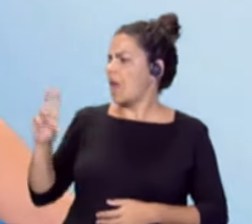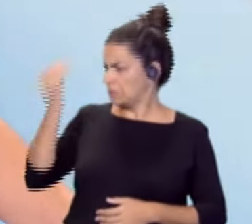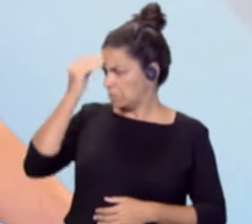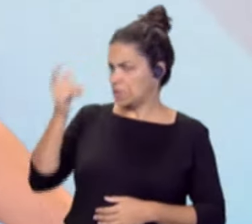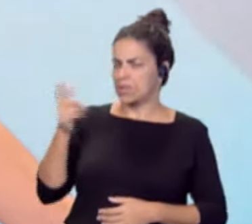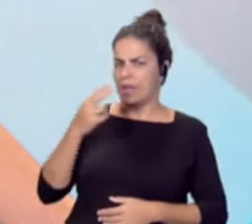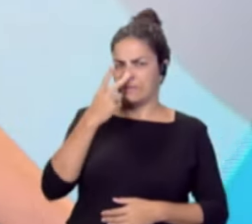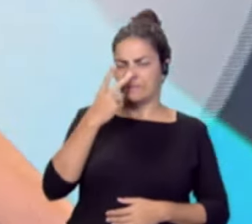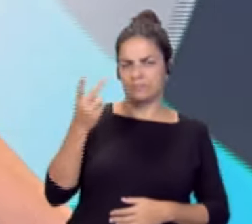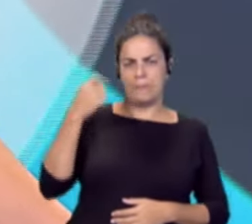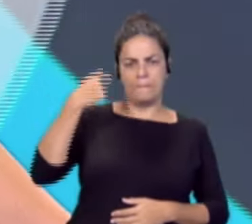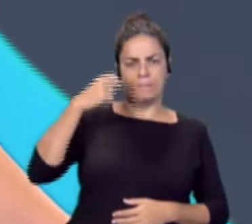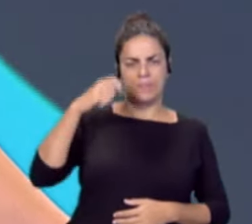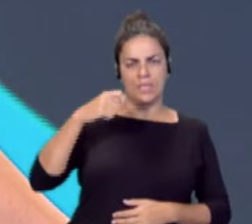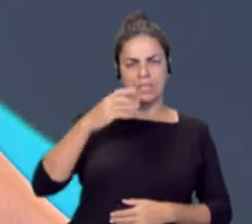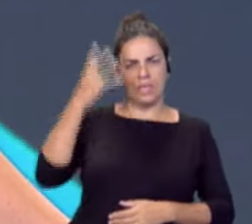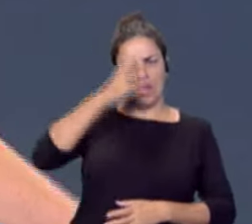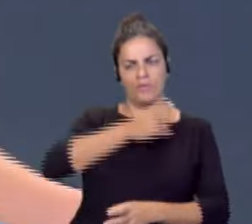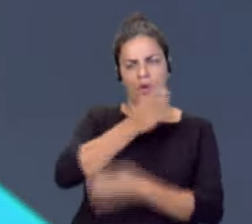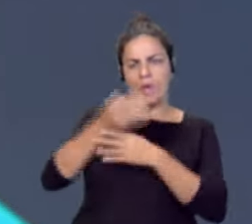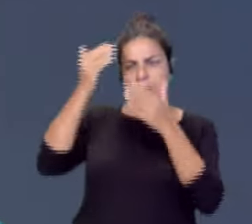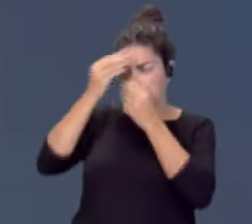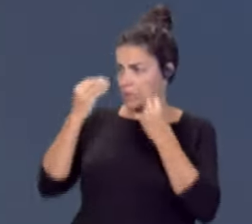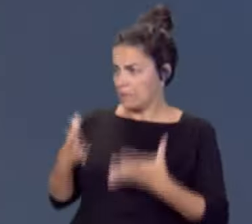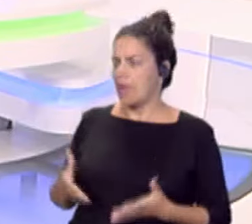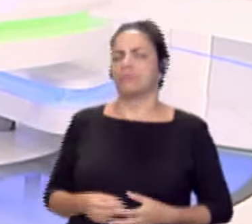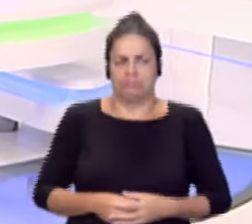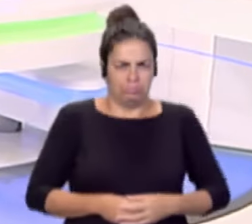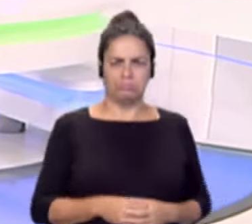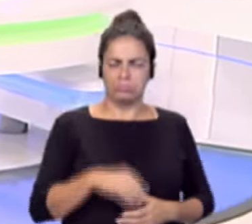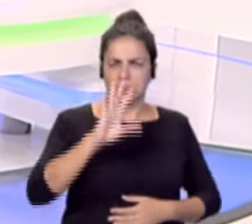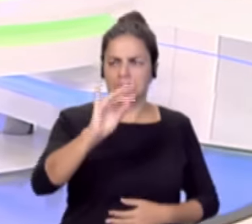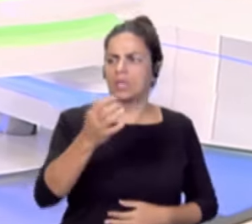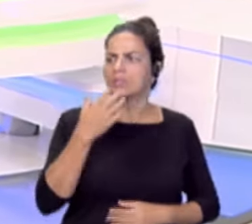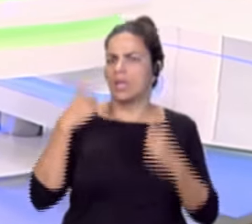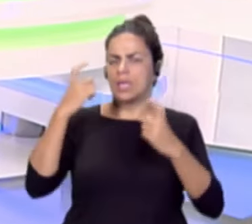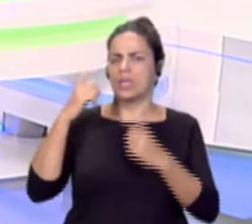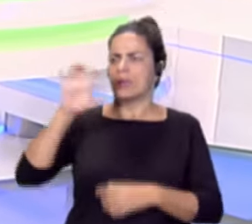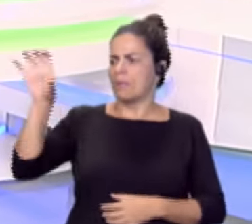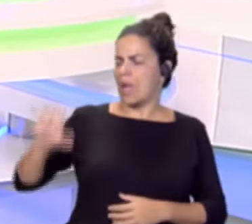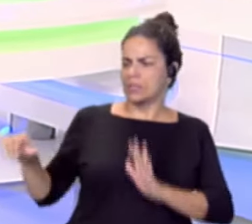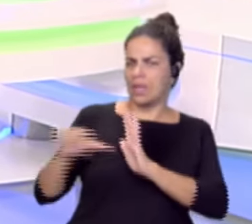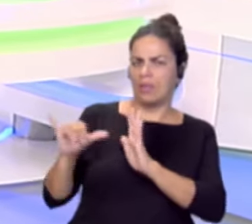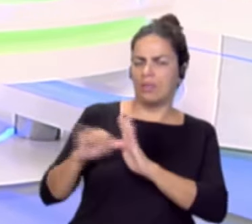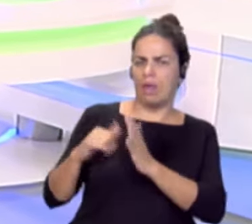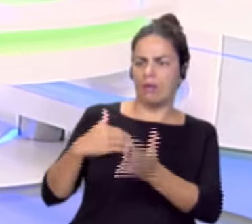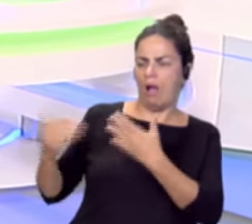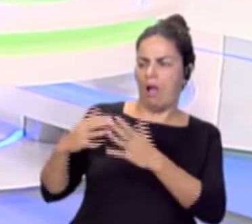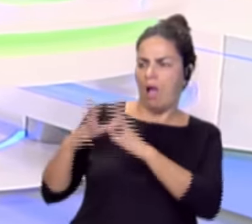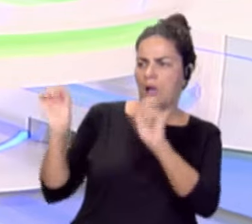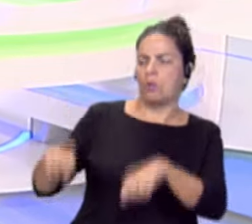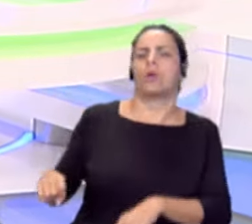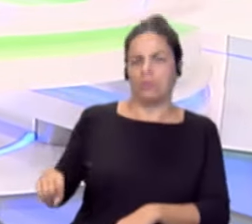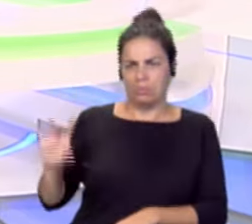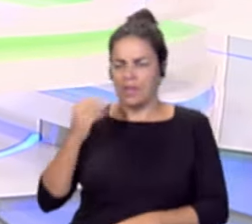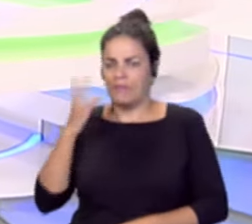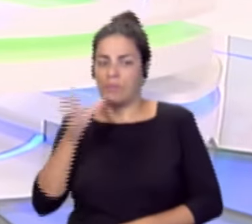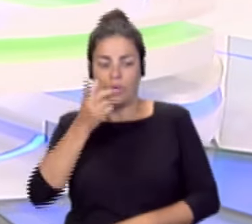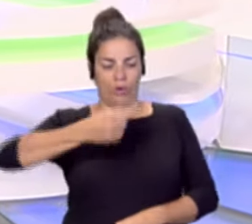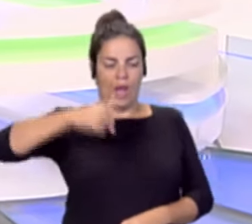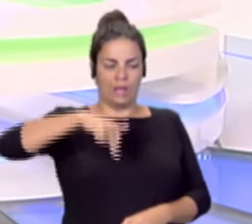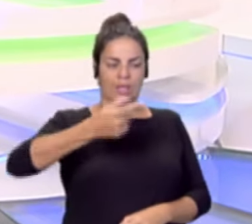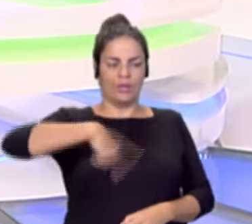visita del presidente? Bueno, ¿por qué no? Siempre todo lo que sea estrechar lazos con países vecinos. Nosotros tenemos la Casa de África aquí, hace nada